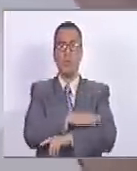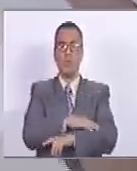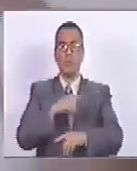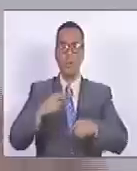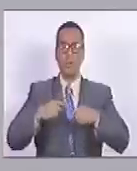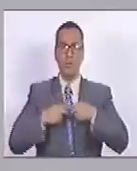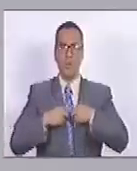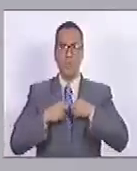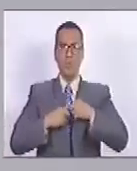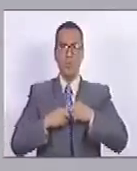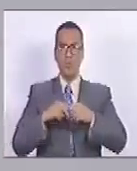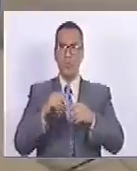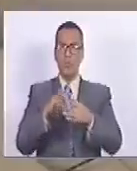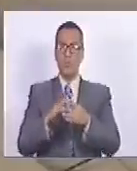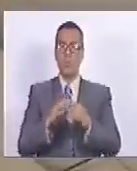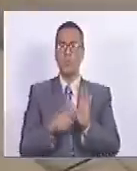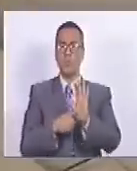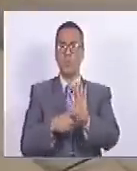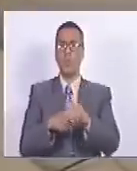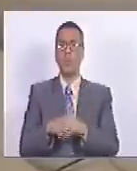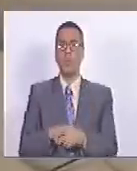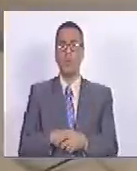postura, algún tipo de posición